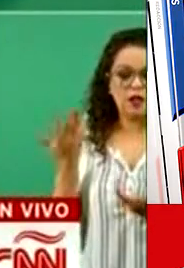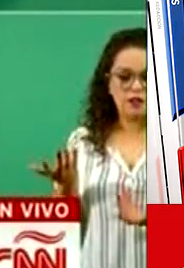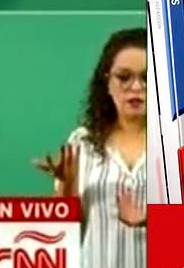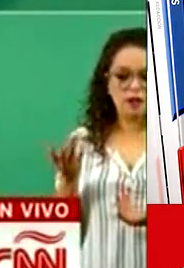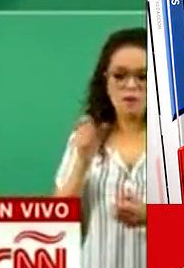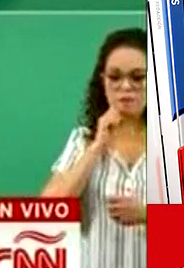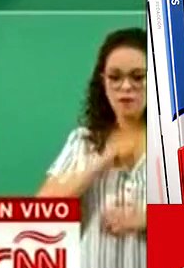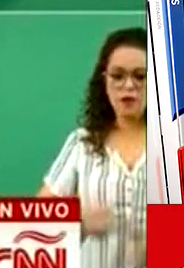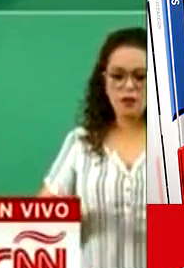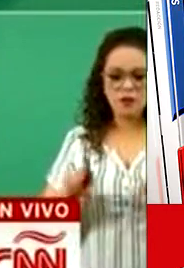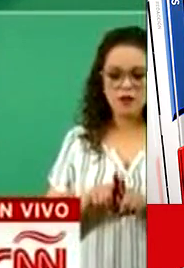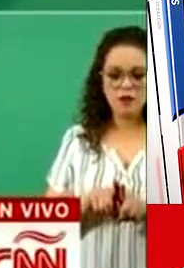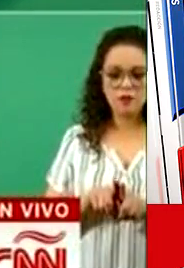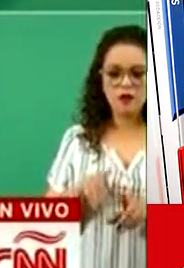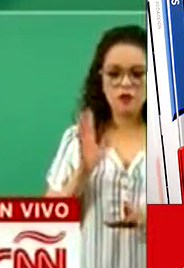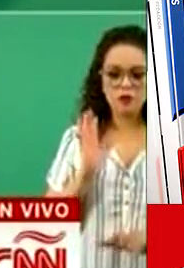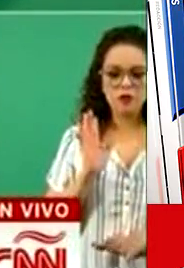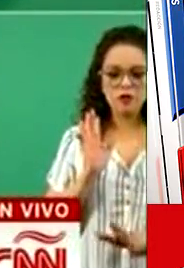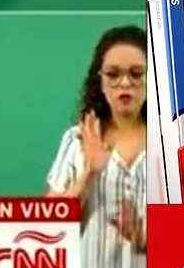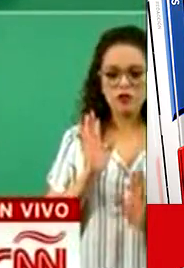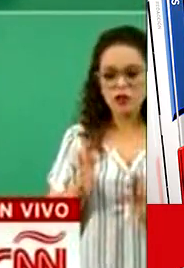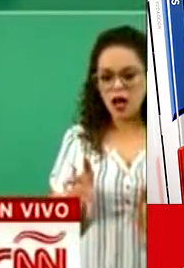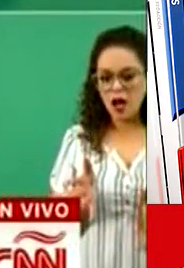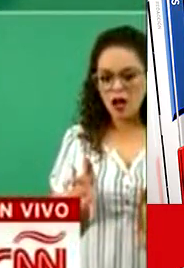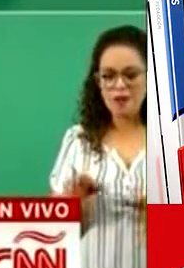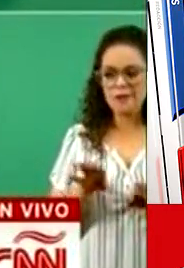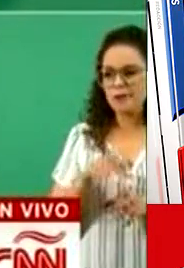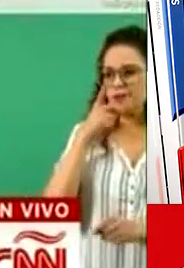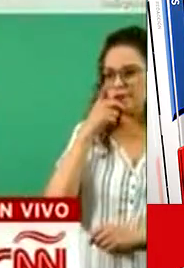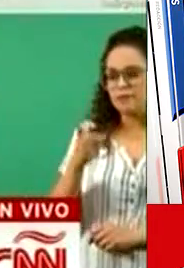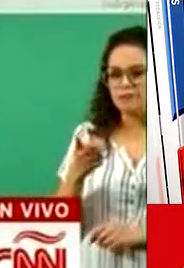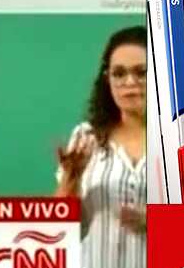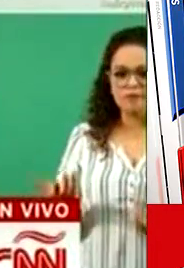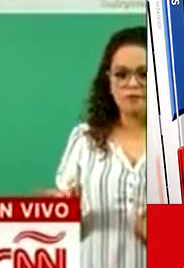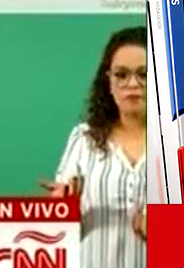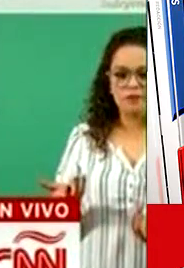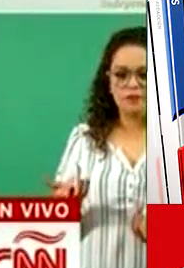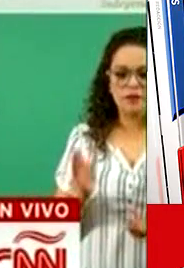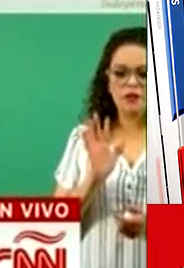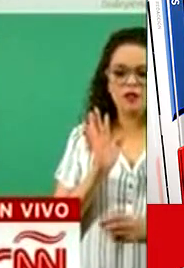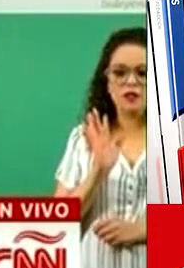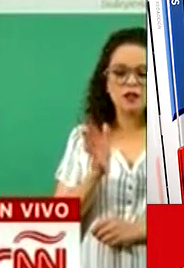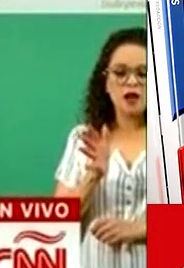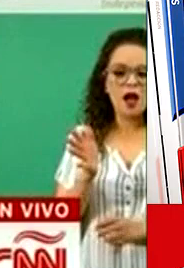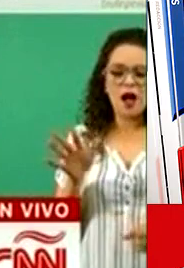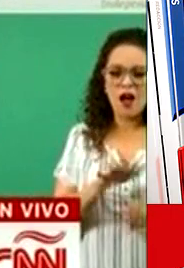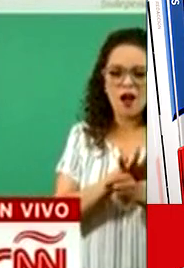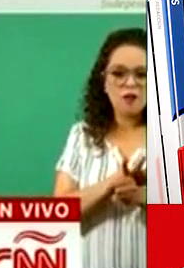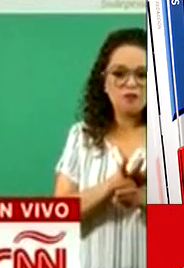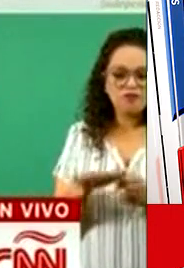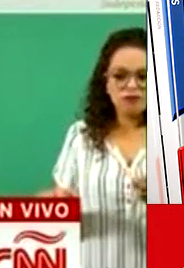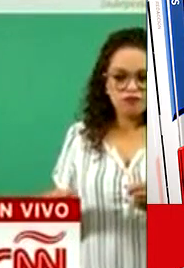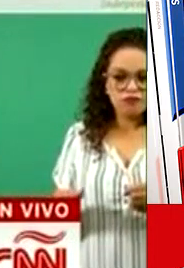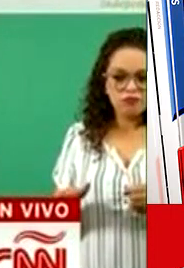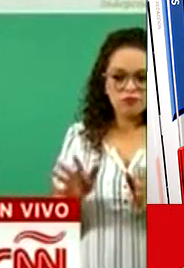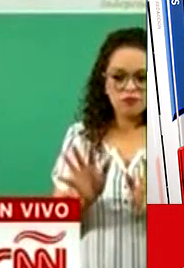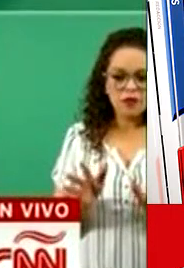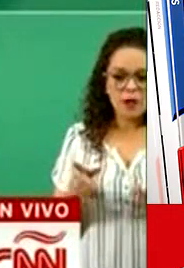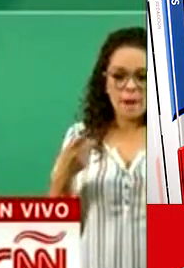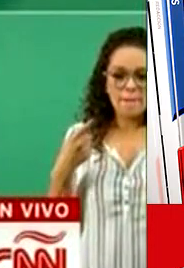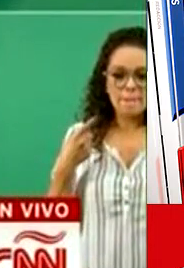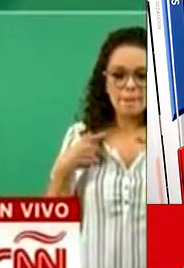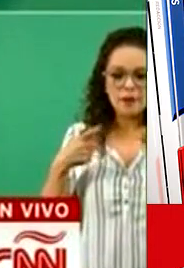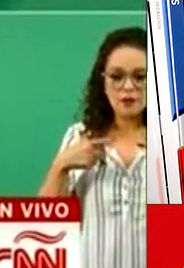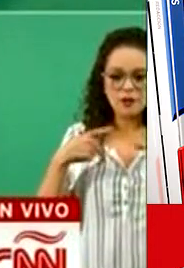nada, y entonces voy a tener mayor incremento de movilidad, menor uso de cubrebocas, y puedo tener un rebrote. Digamos que